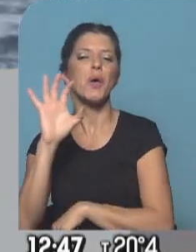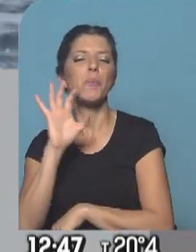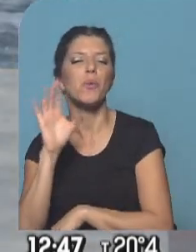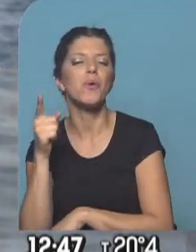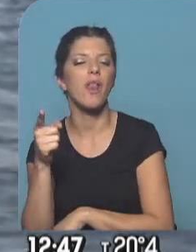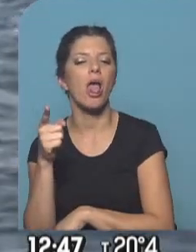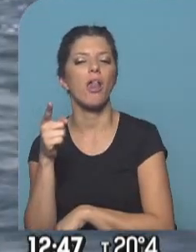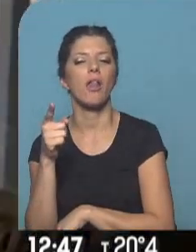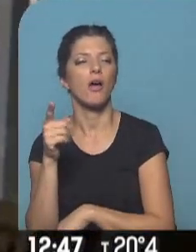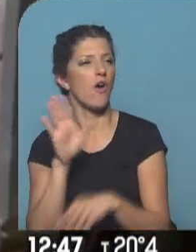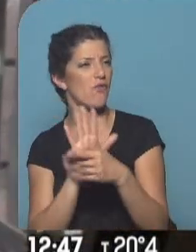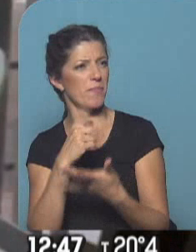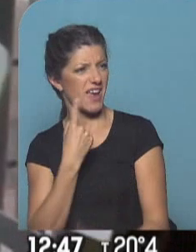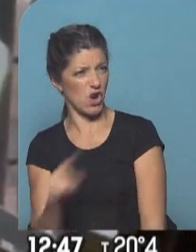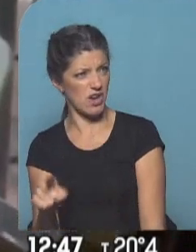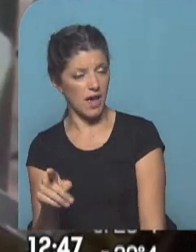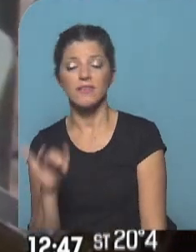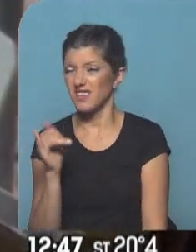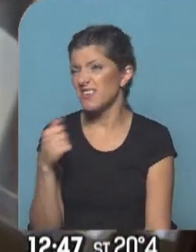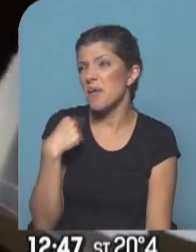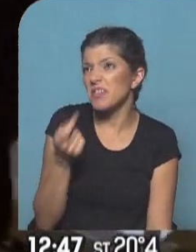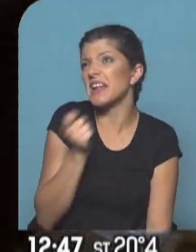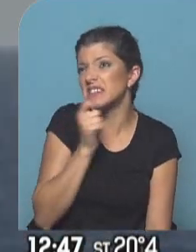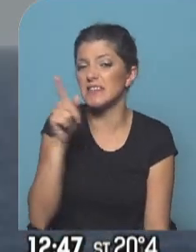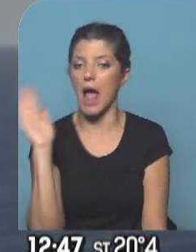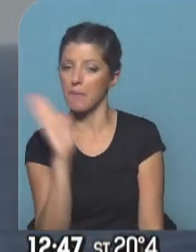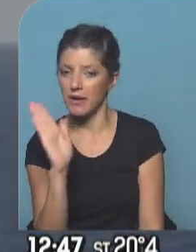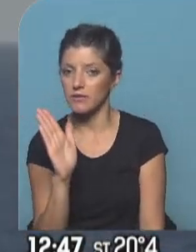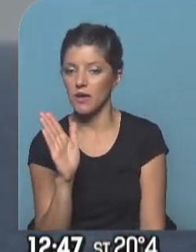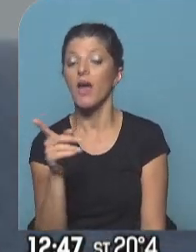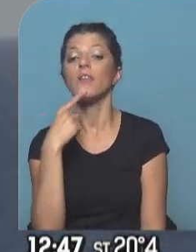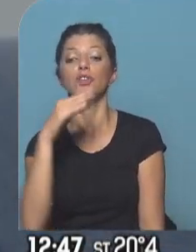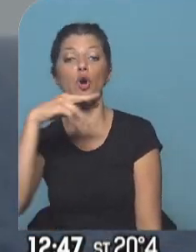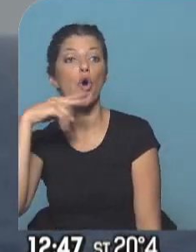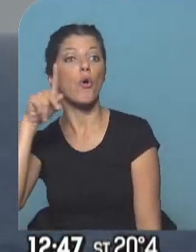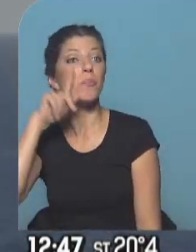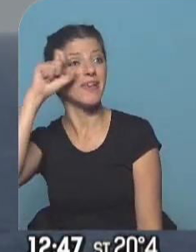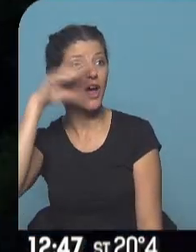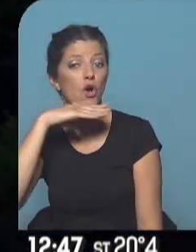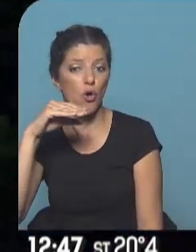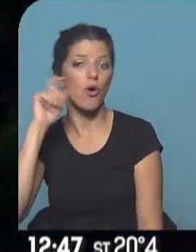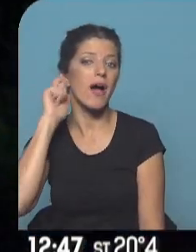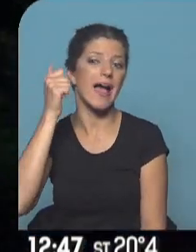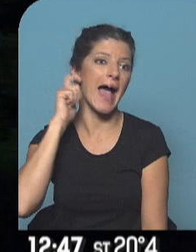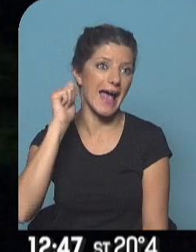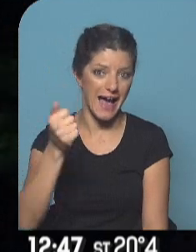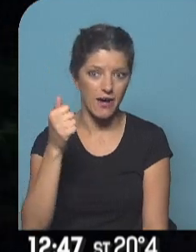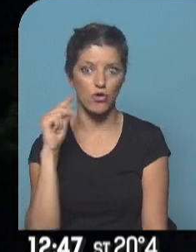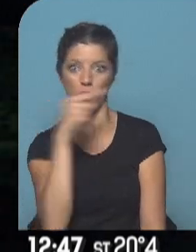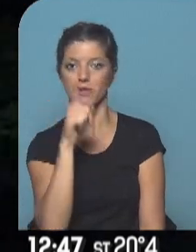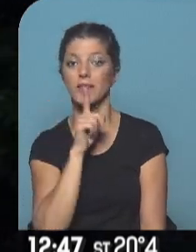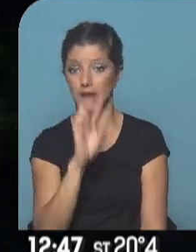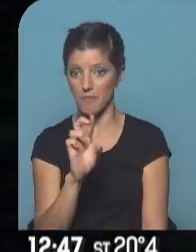tomarse... Como consumo irónico. Sí, como consumo irónico, a tomarse en chiste las amenazas, esto que le dijo viejo chocho a Trump, o viejo gagá sería la traducción a Trump y demás.